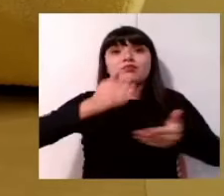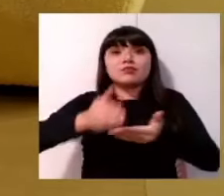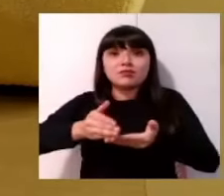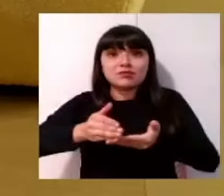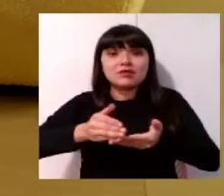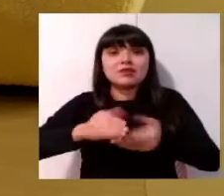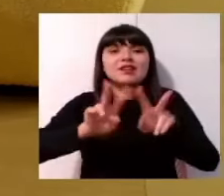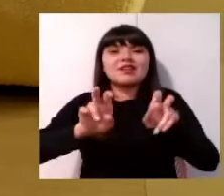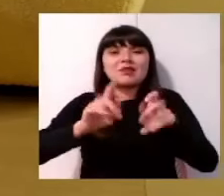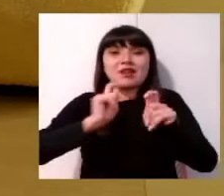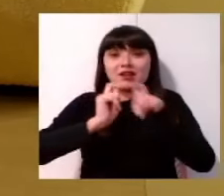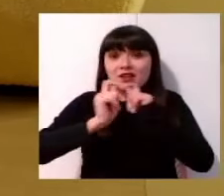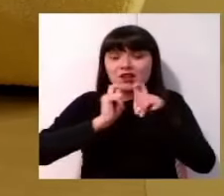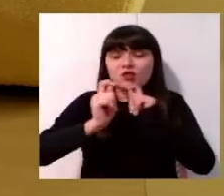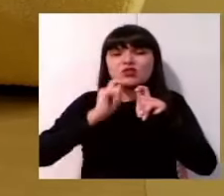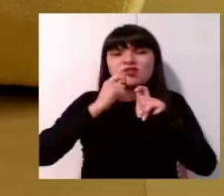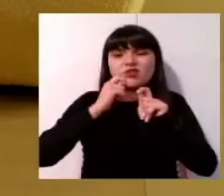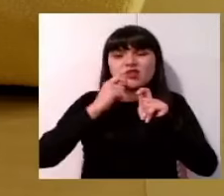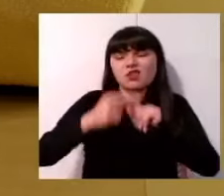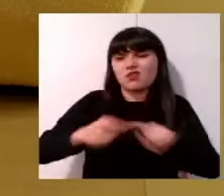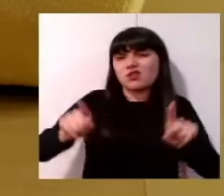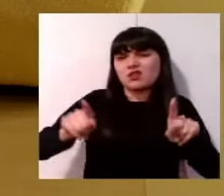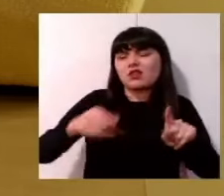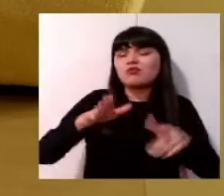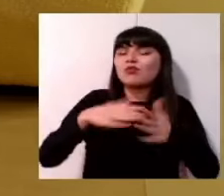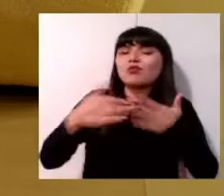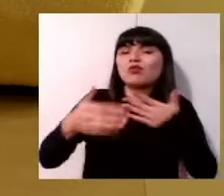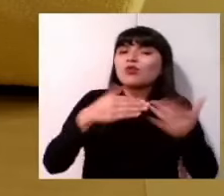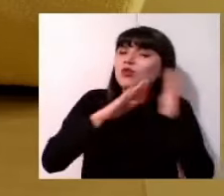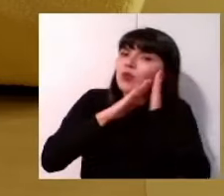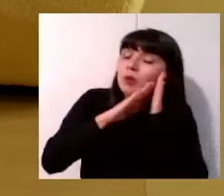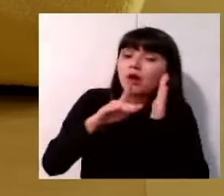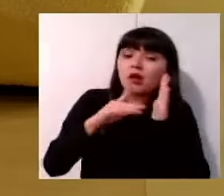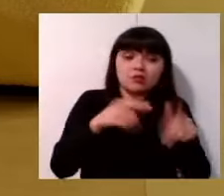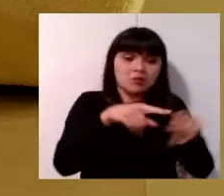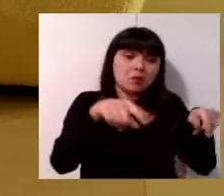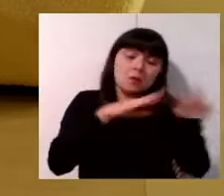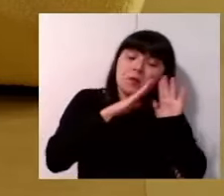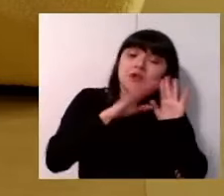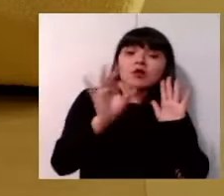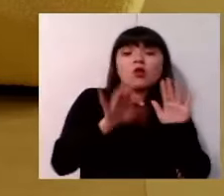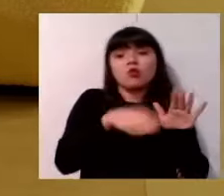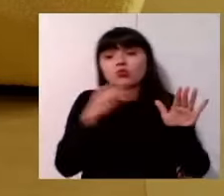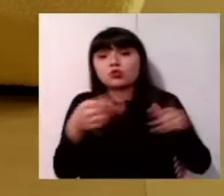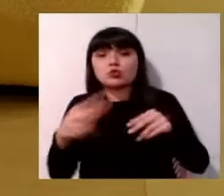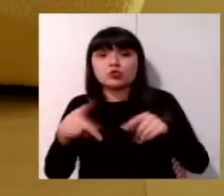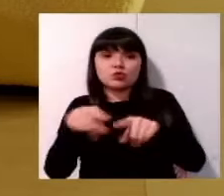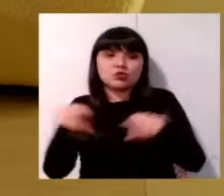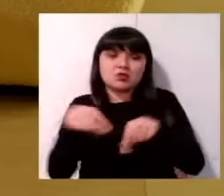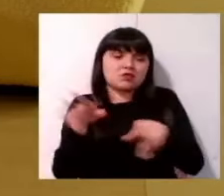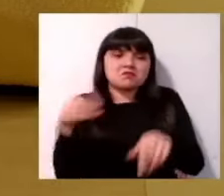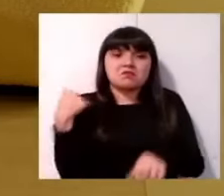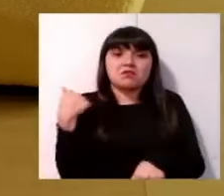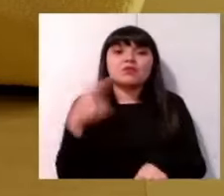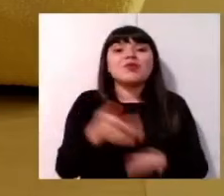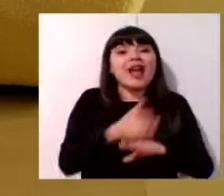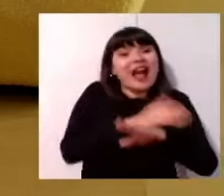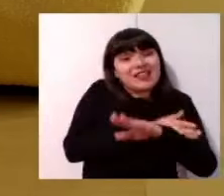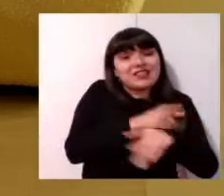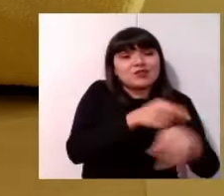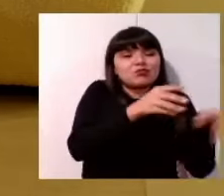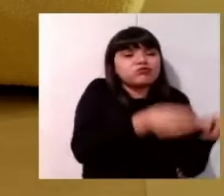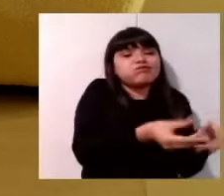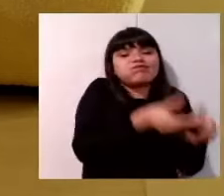ya no hay diferencia entre que duerman en su pieza y en la de uno. Entonces, entre antes uno haga la transición a su pieza, va a ser mejor